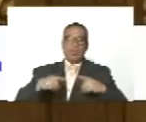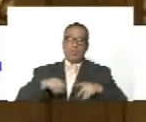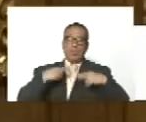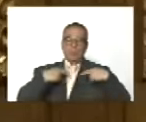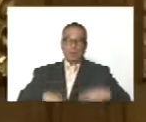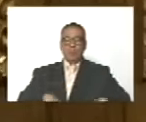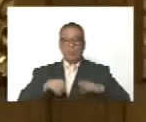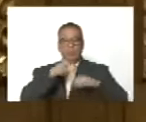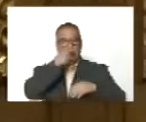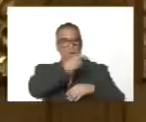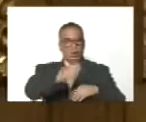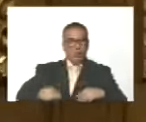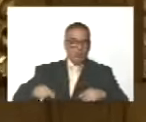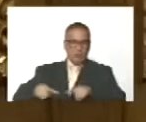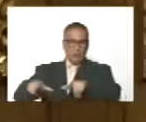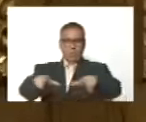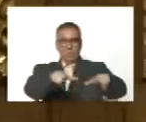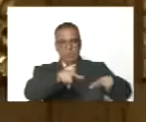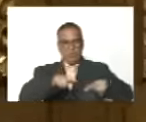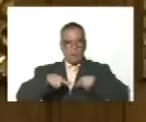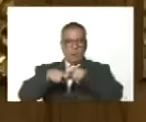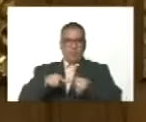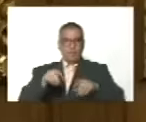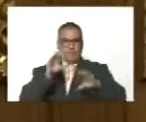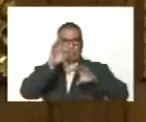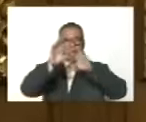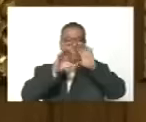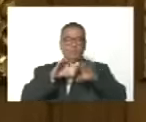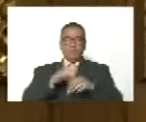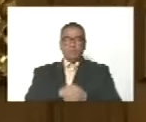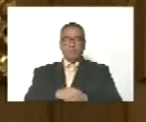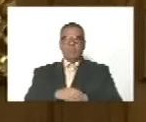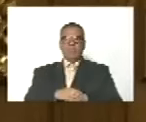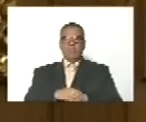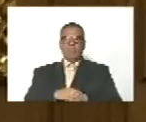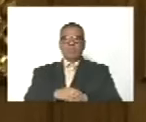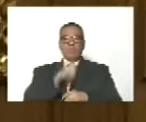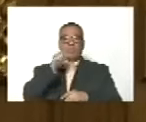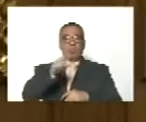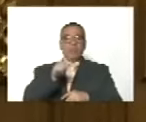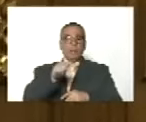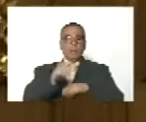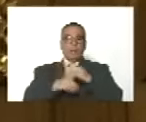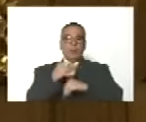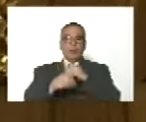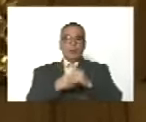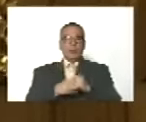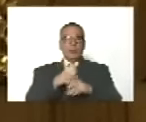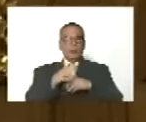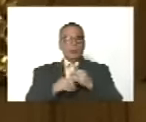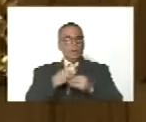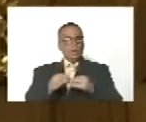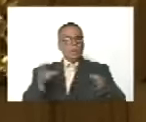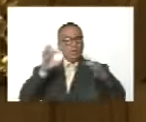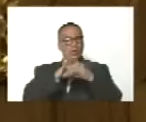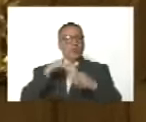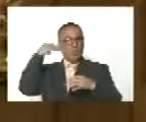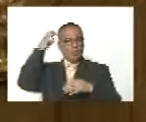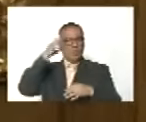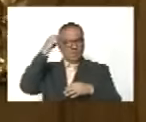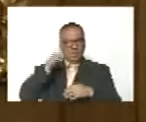los pueblos y la soberanía de las naciones. Que estas medidas tomadas por la Unión